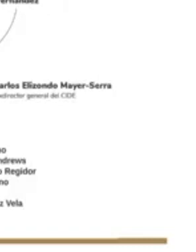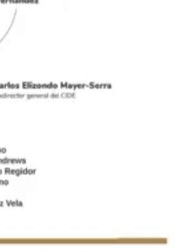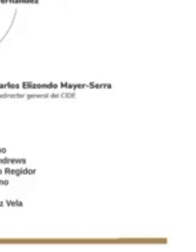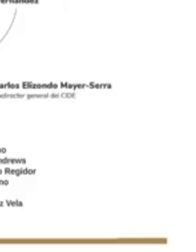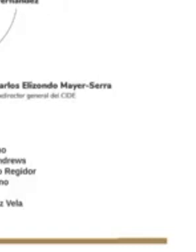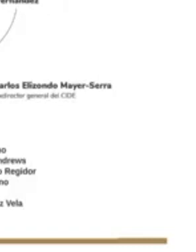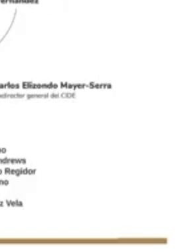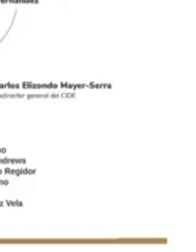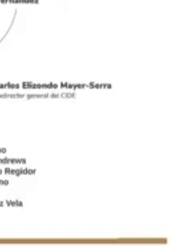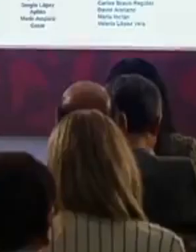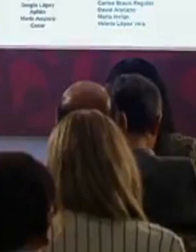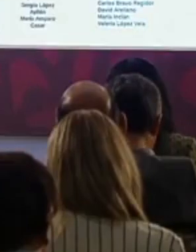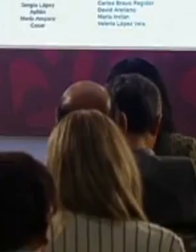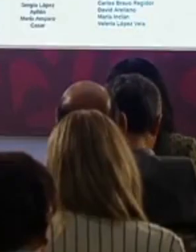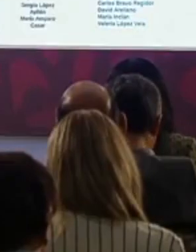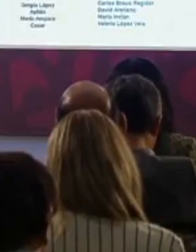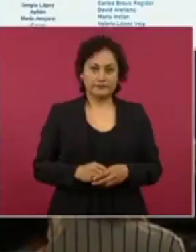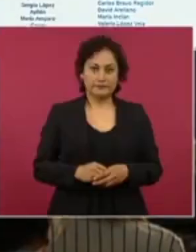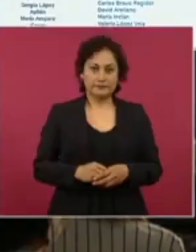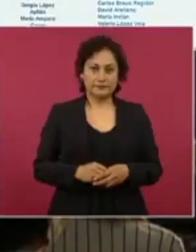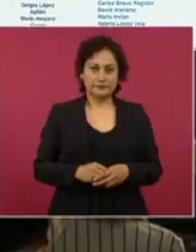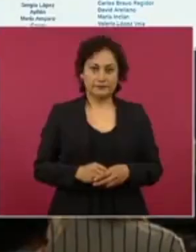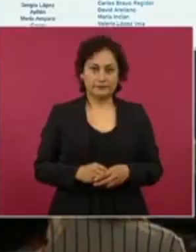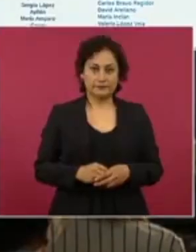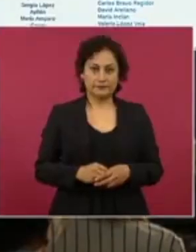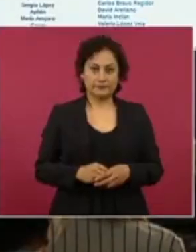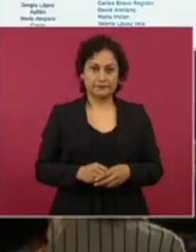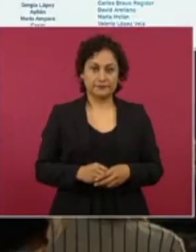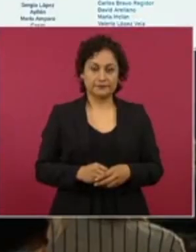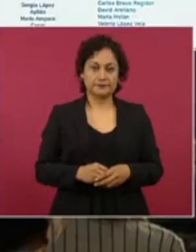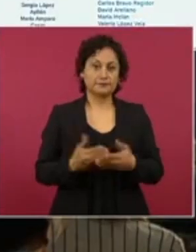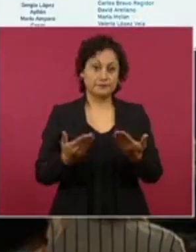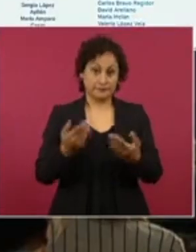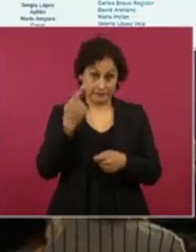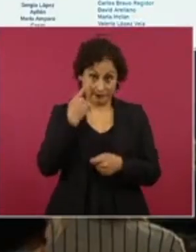Corte de Justicia. Ahí aparecen también nombres destacados.